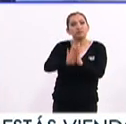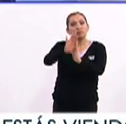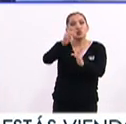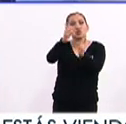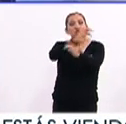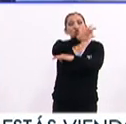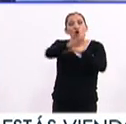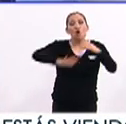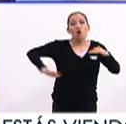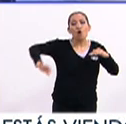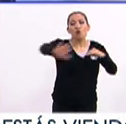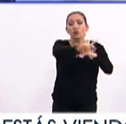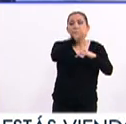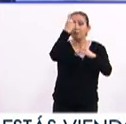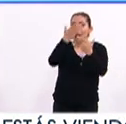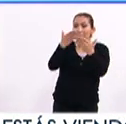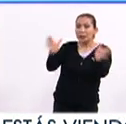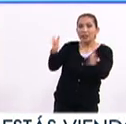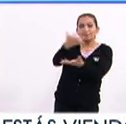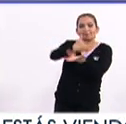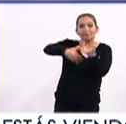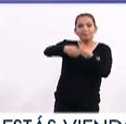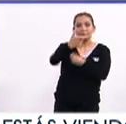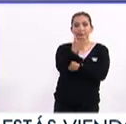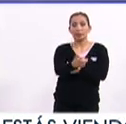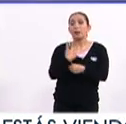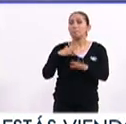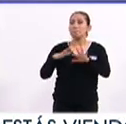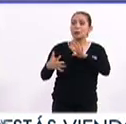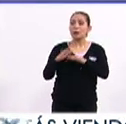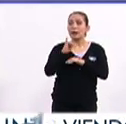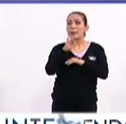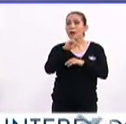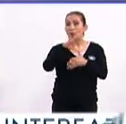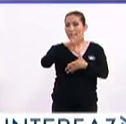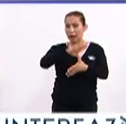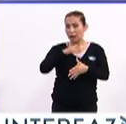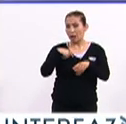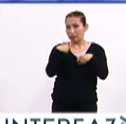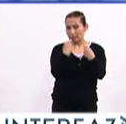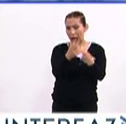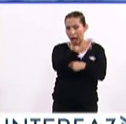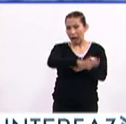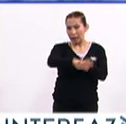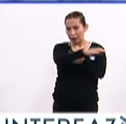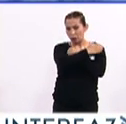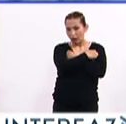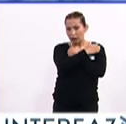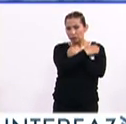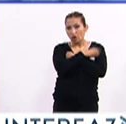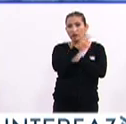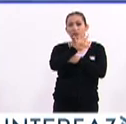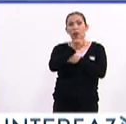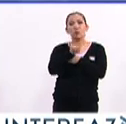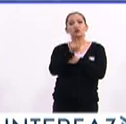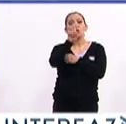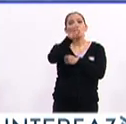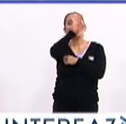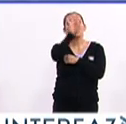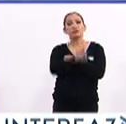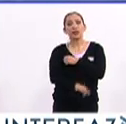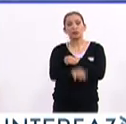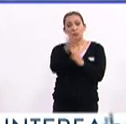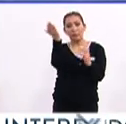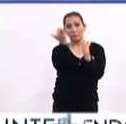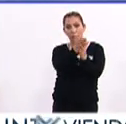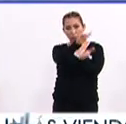colectivo, es puerta a la economía. En promedio, Iberoamérica destina al sector de educación